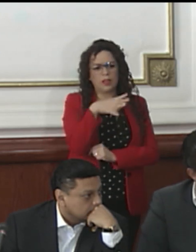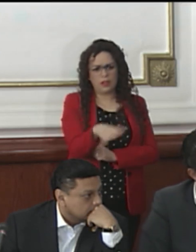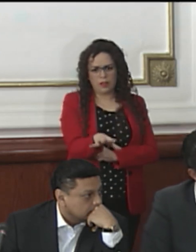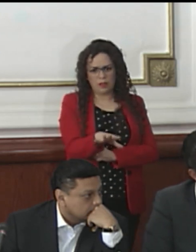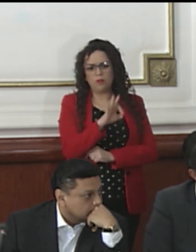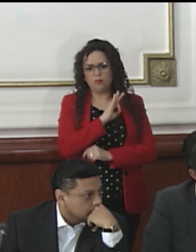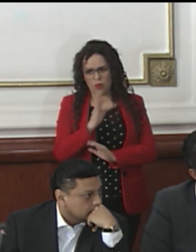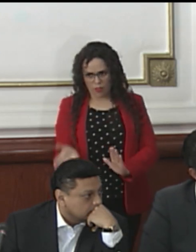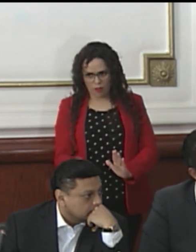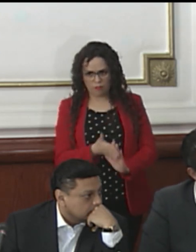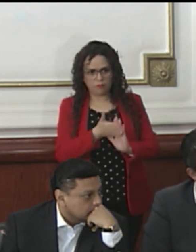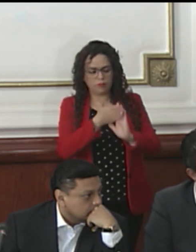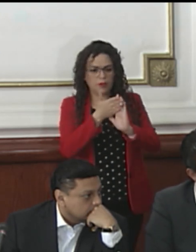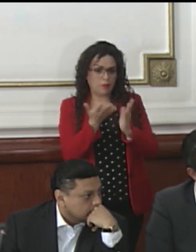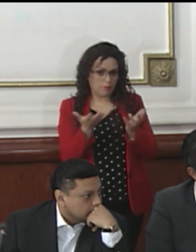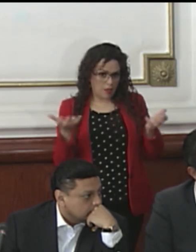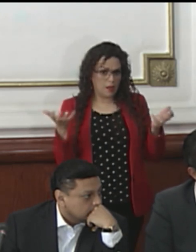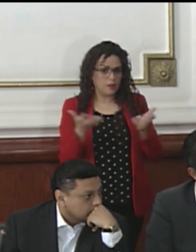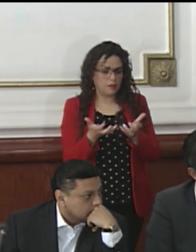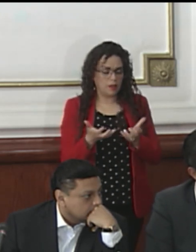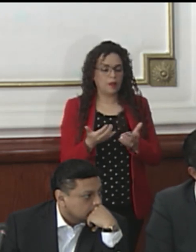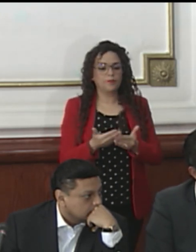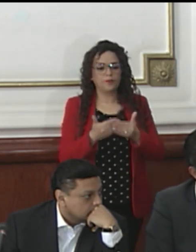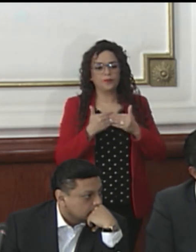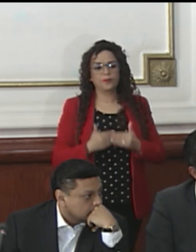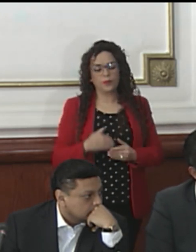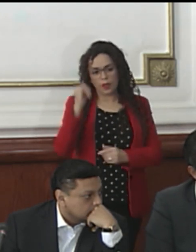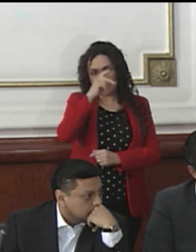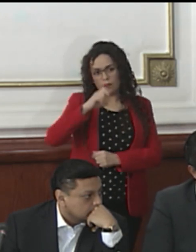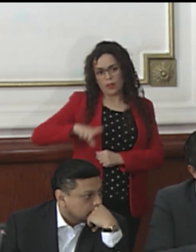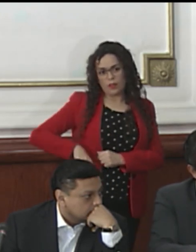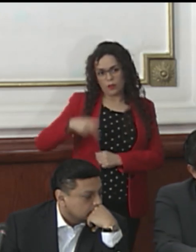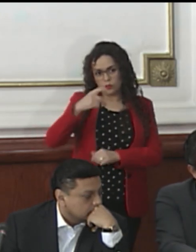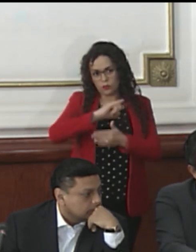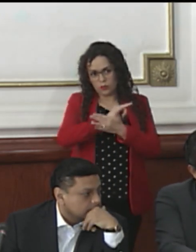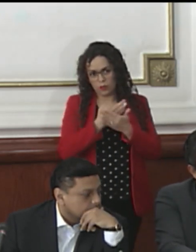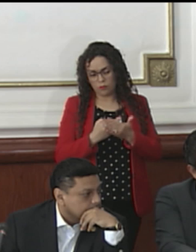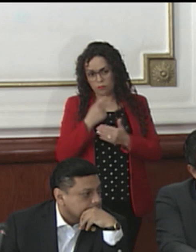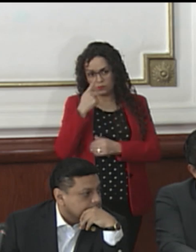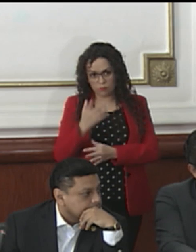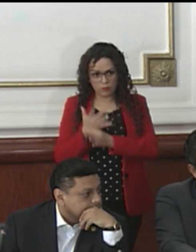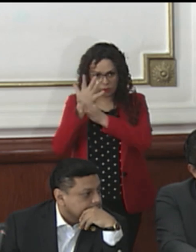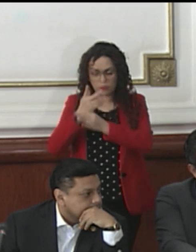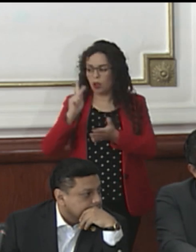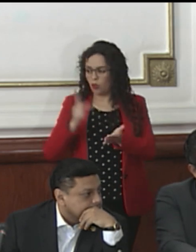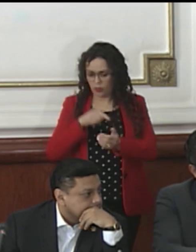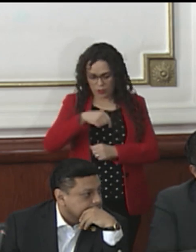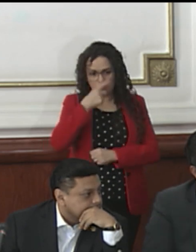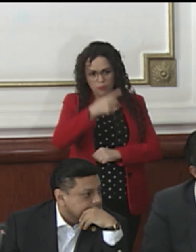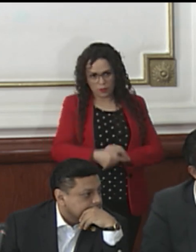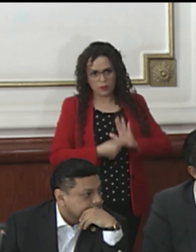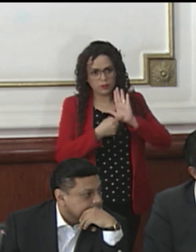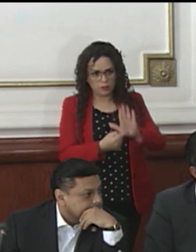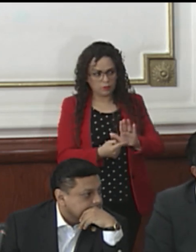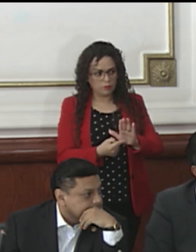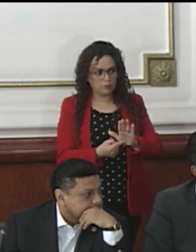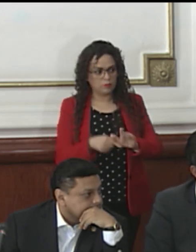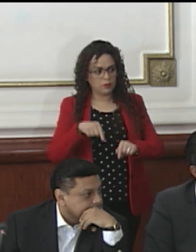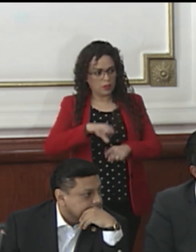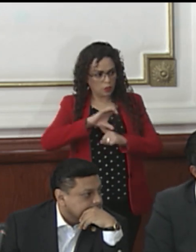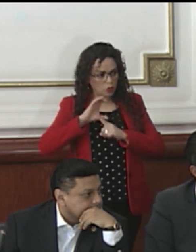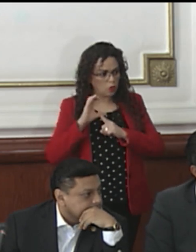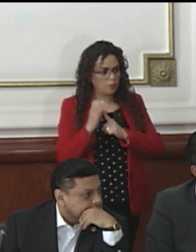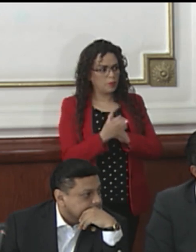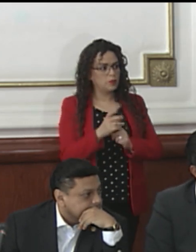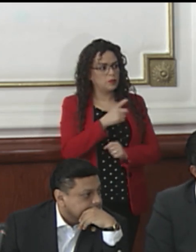lado, reiterar lo que el jefe de gobierno nos dijo en su informe: hay que ver esta Comisión de Desarrollo e Infraestructura desde